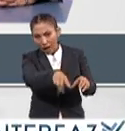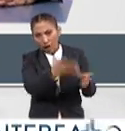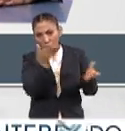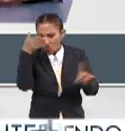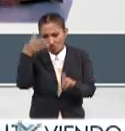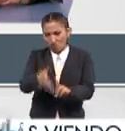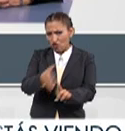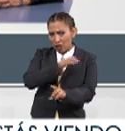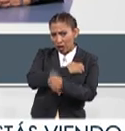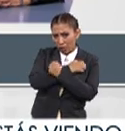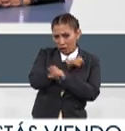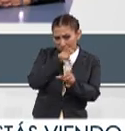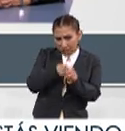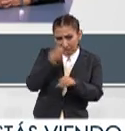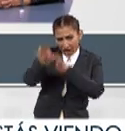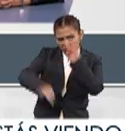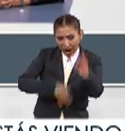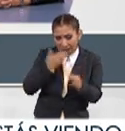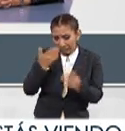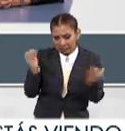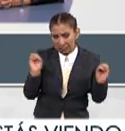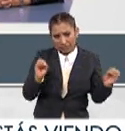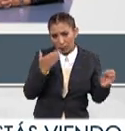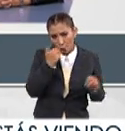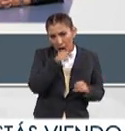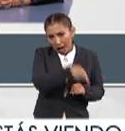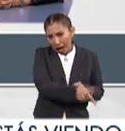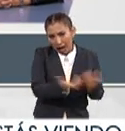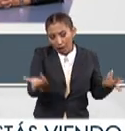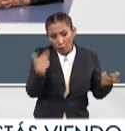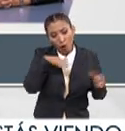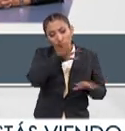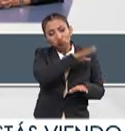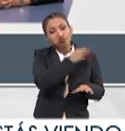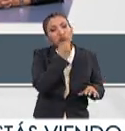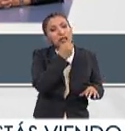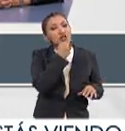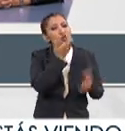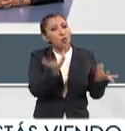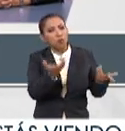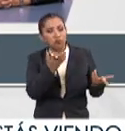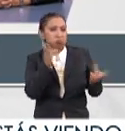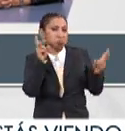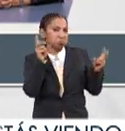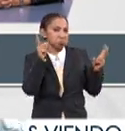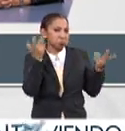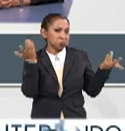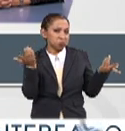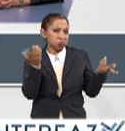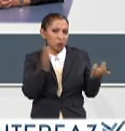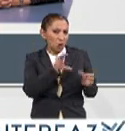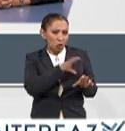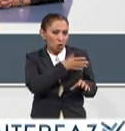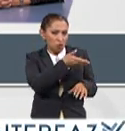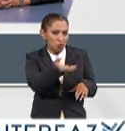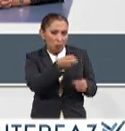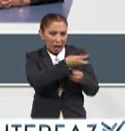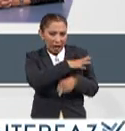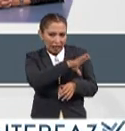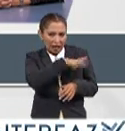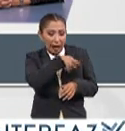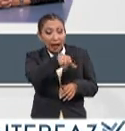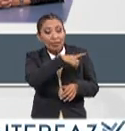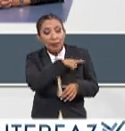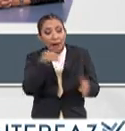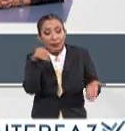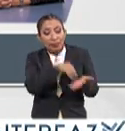están enfocadas a atender a estos chicos con alguna necesidad especial o alguna discapacidad, también tienen programas y